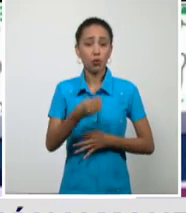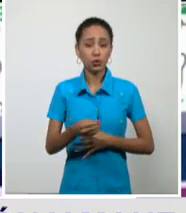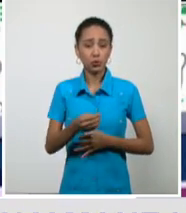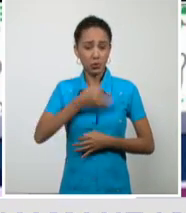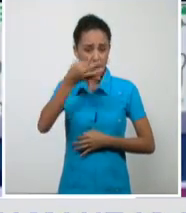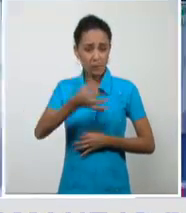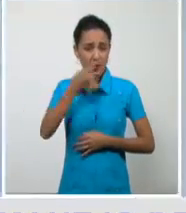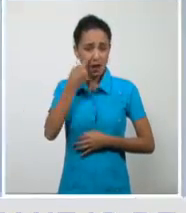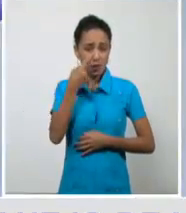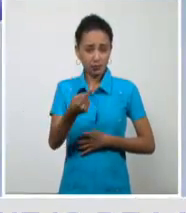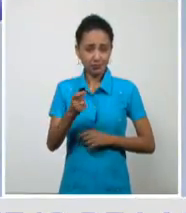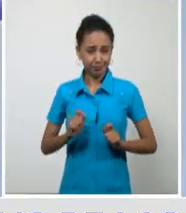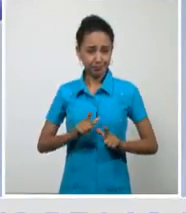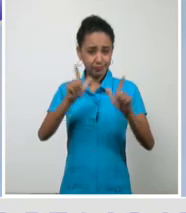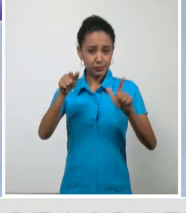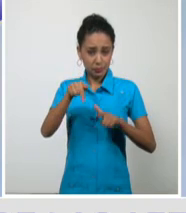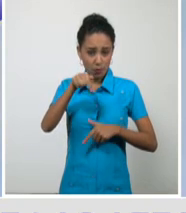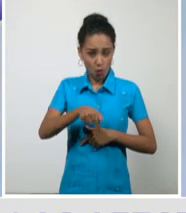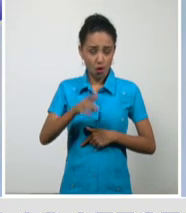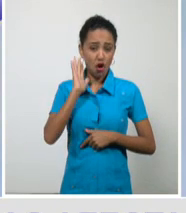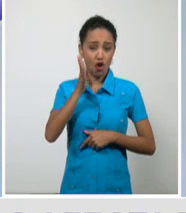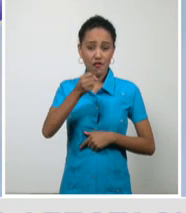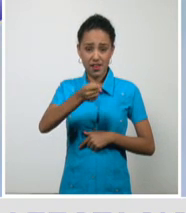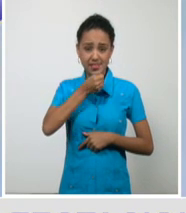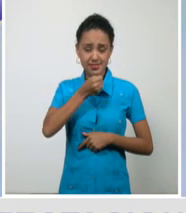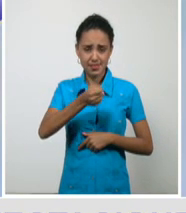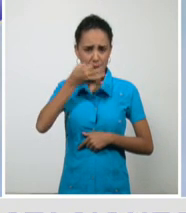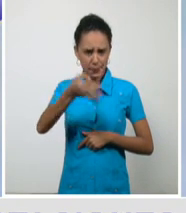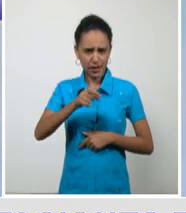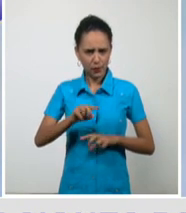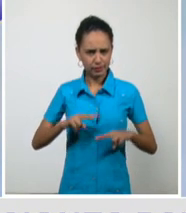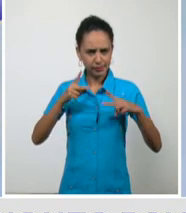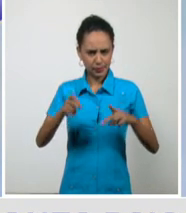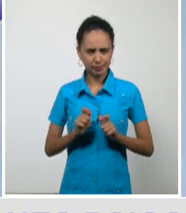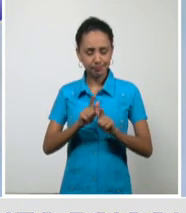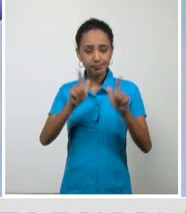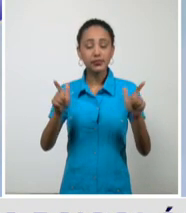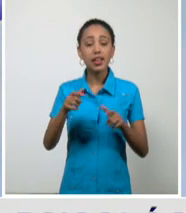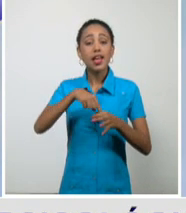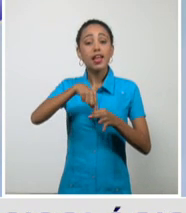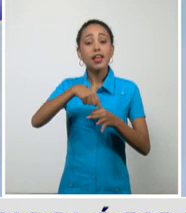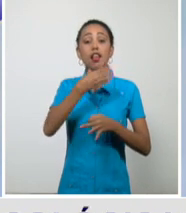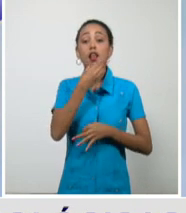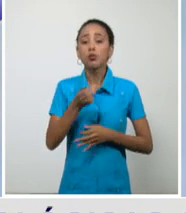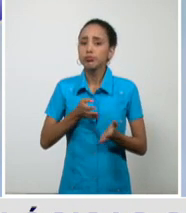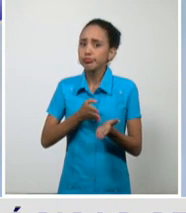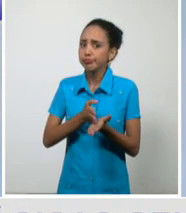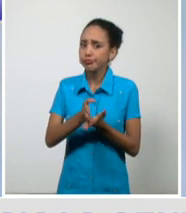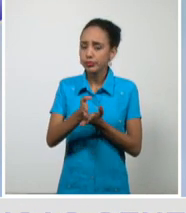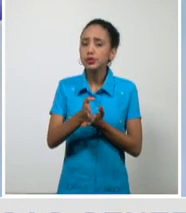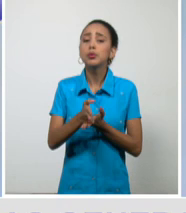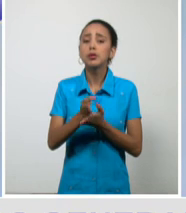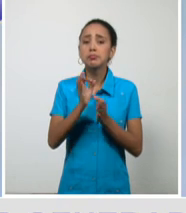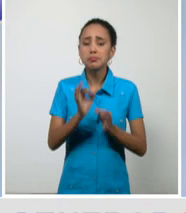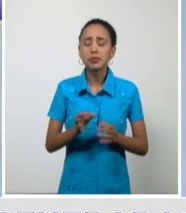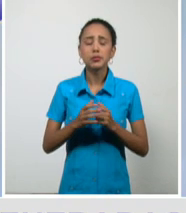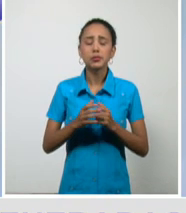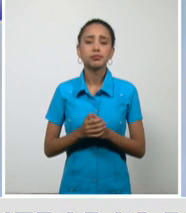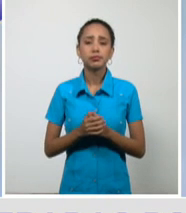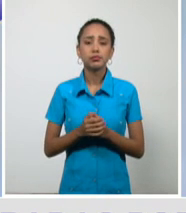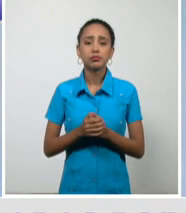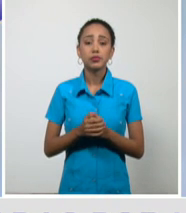gráfico que se presentaba en la conferencia de prensa, aquí lo tenemos también. La Isla de la Juventud continúa como el territorio